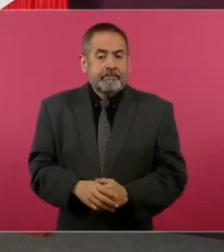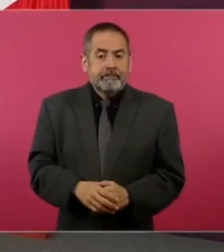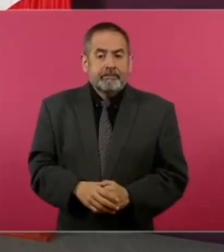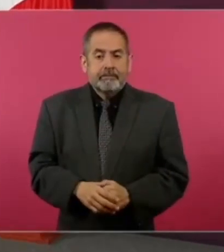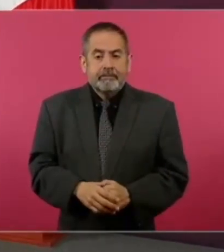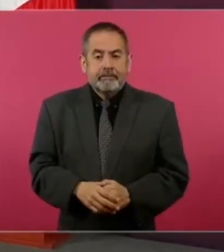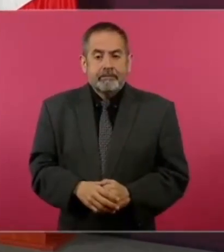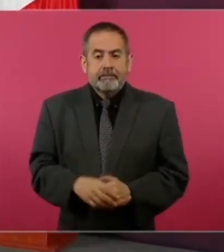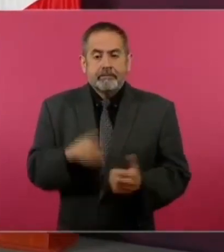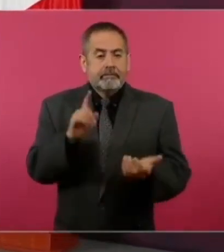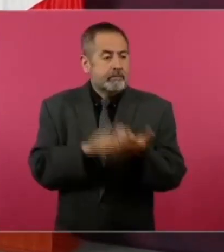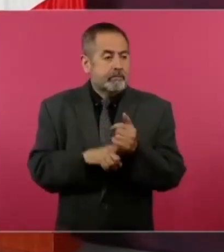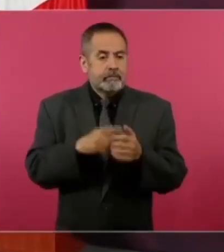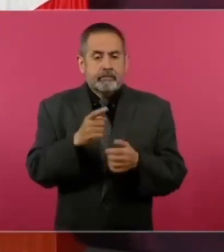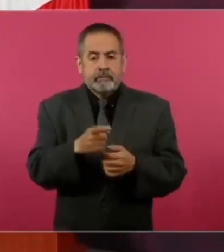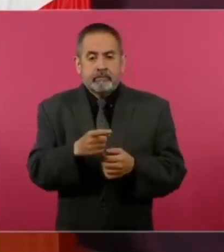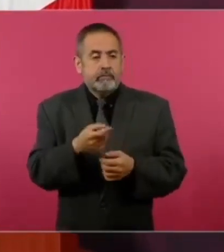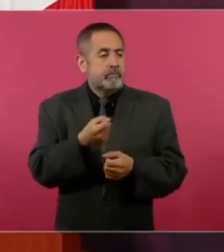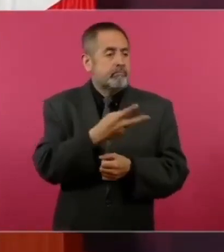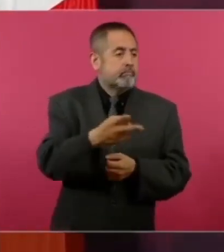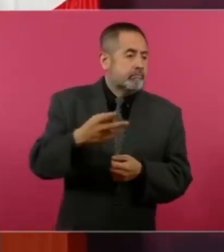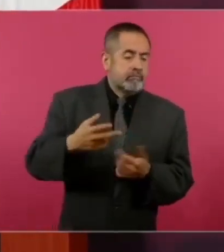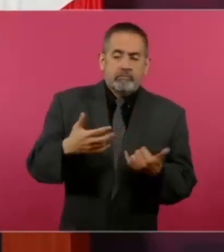porque existe la demanda,